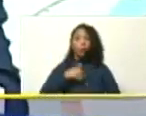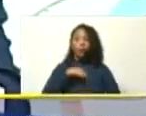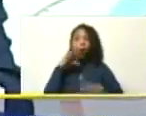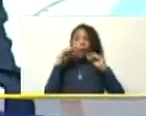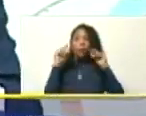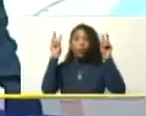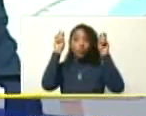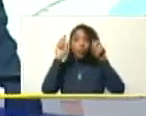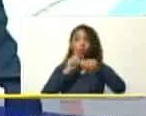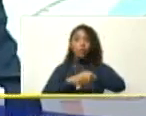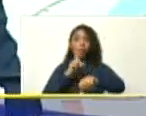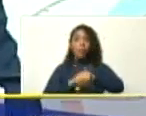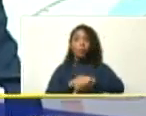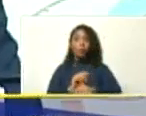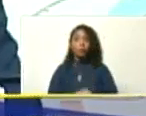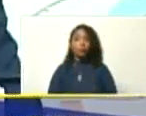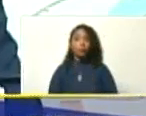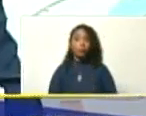una nueva época,